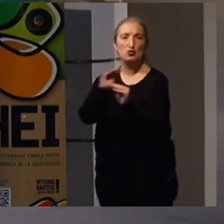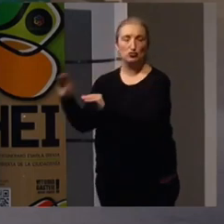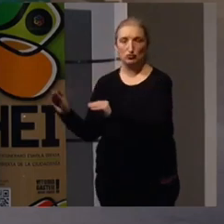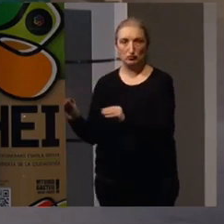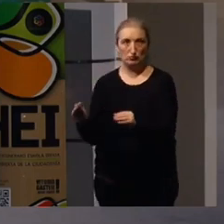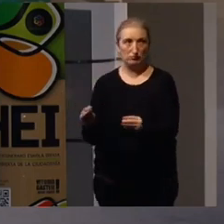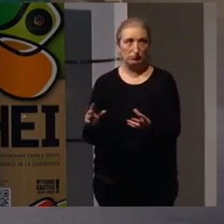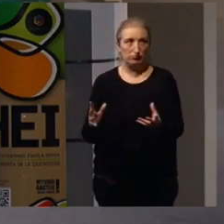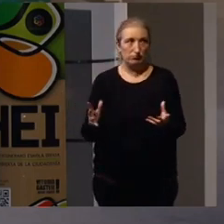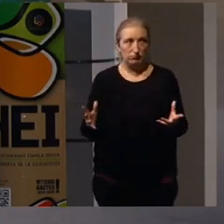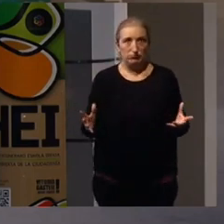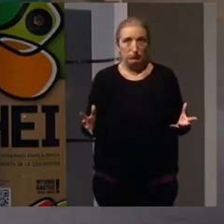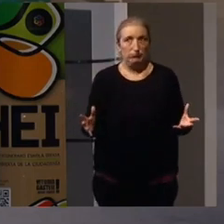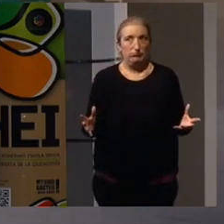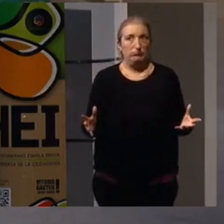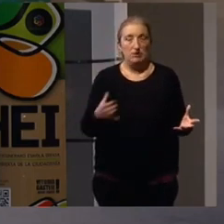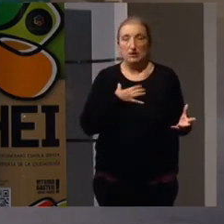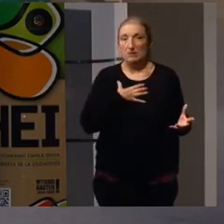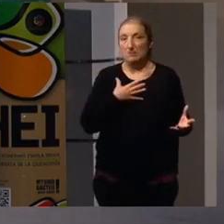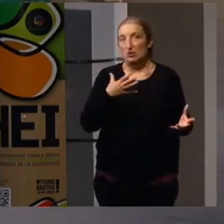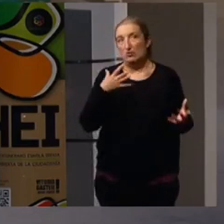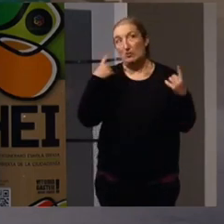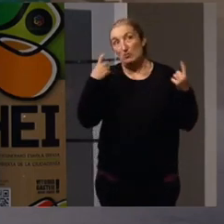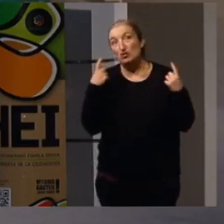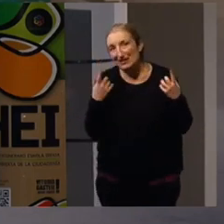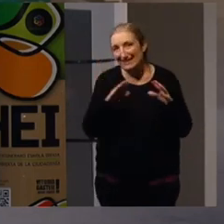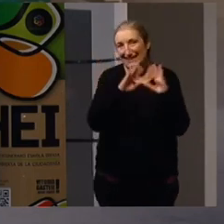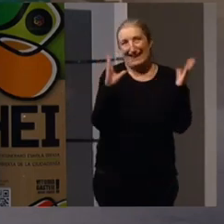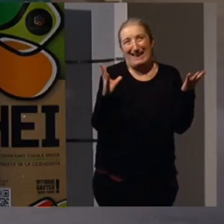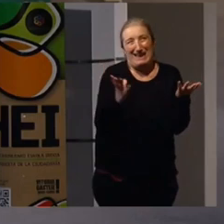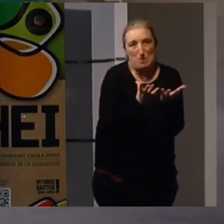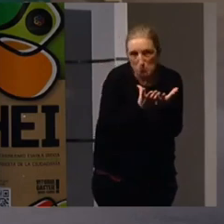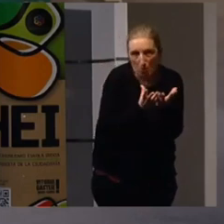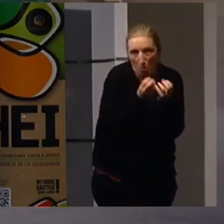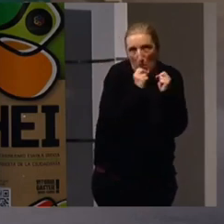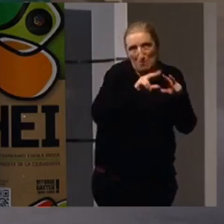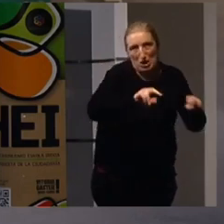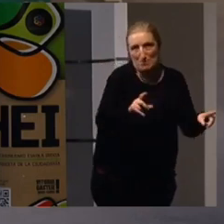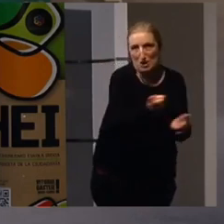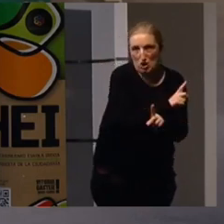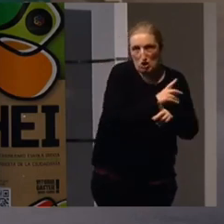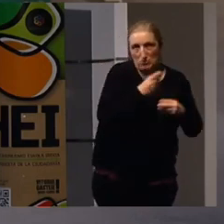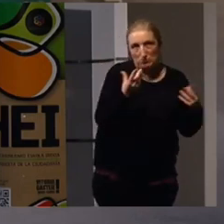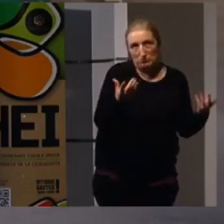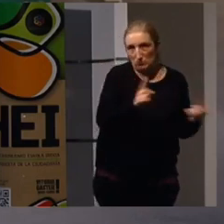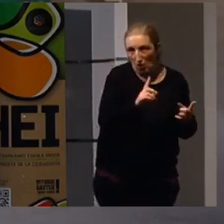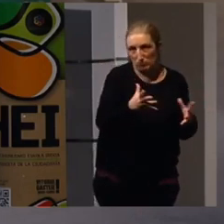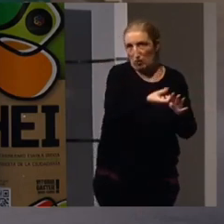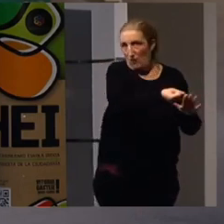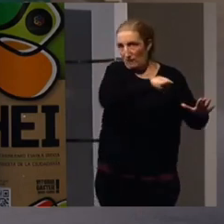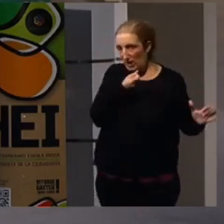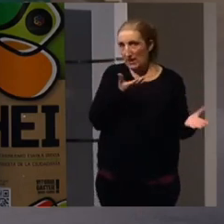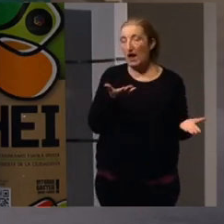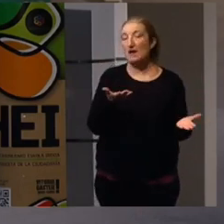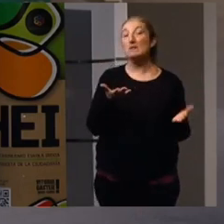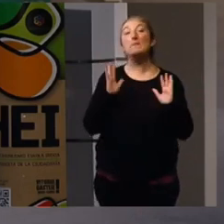pero igual podemos convertir que el mundo no podemos conseguir que el mundo no sea una trituradora. Eso no quita, como decía la pregunta de